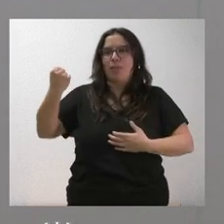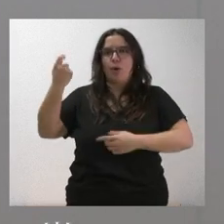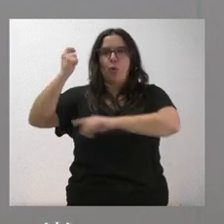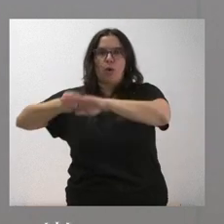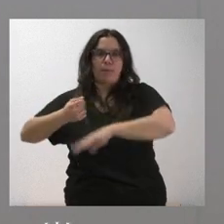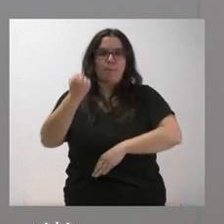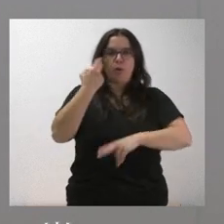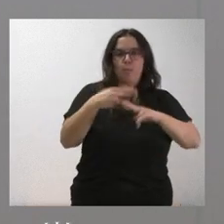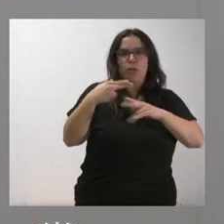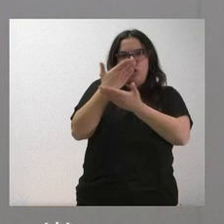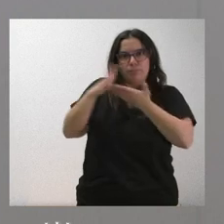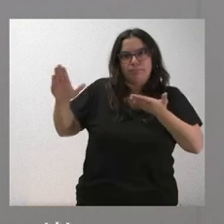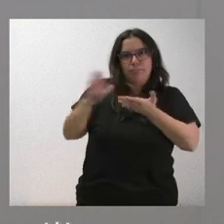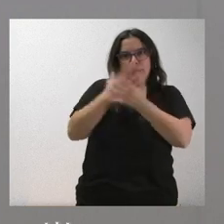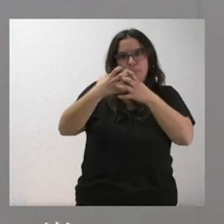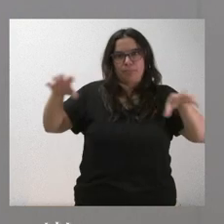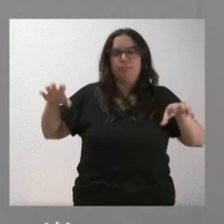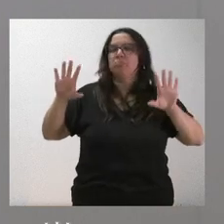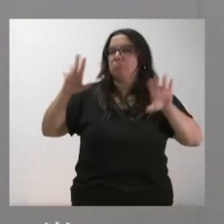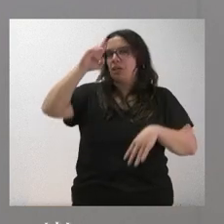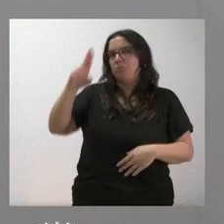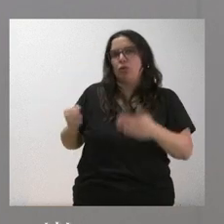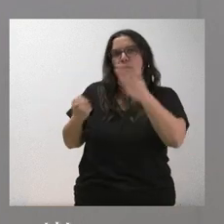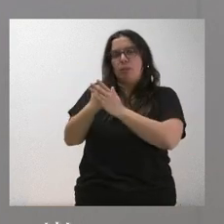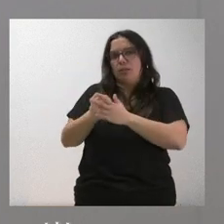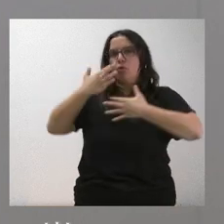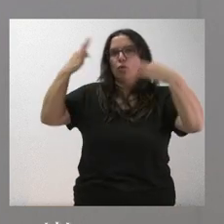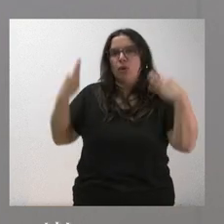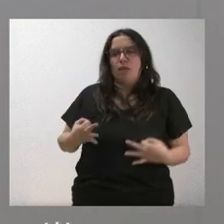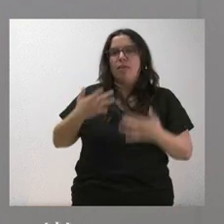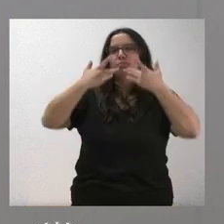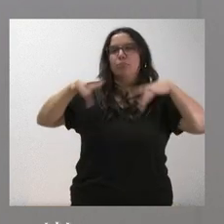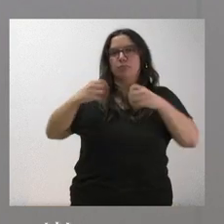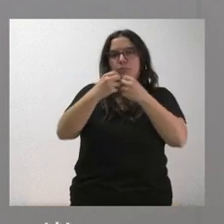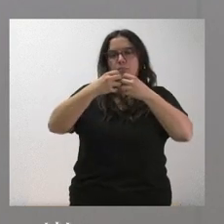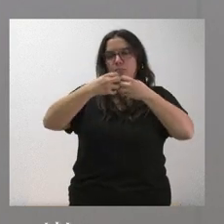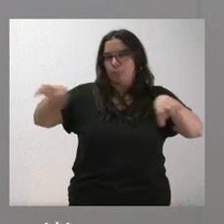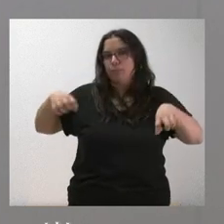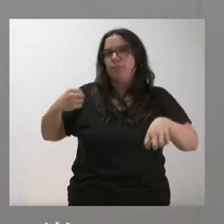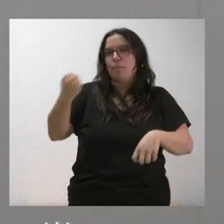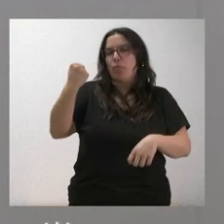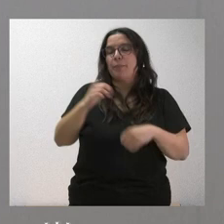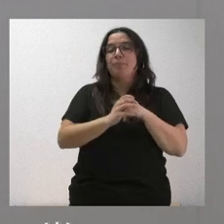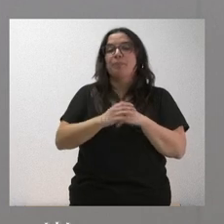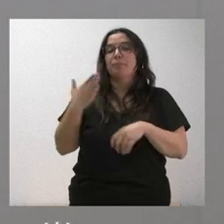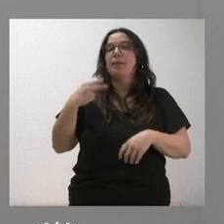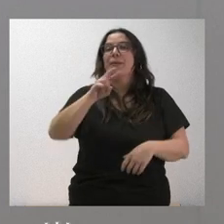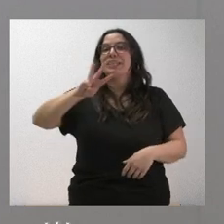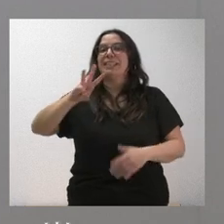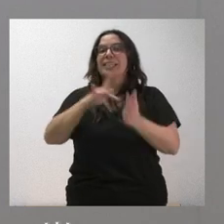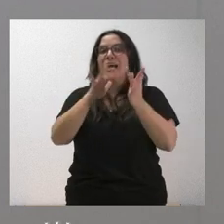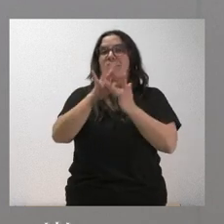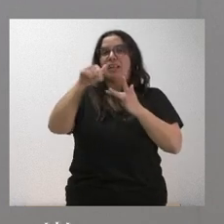muy importante Por tanto respeto absoluto garantía de separación de poderes el 23 de abril fue fiesta en Castilla de